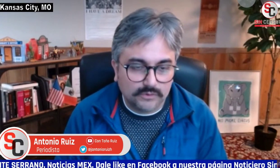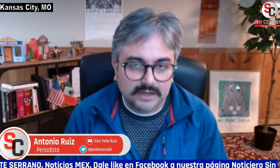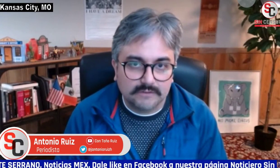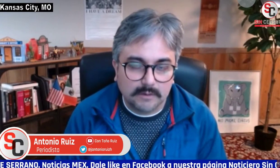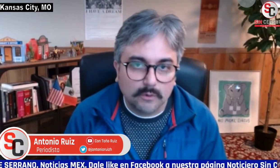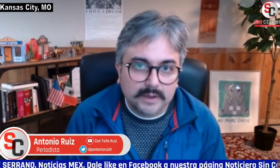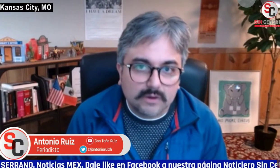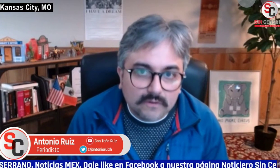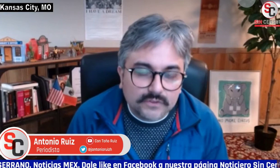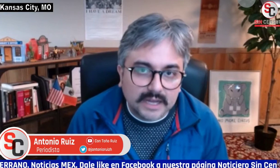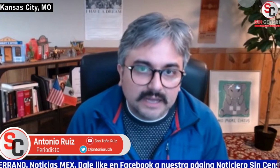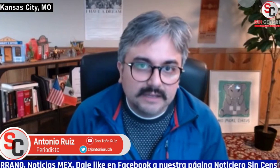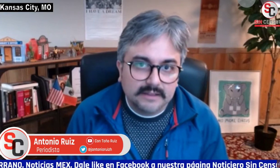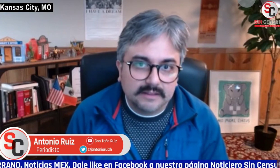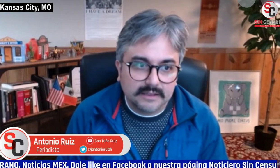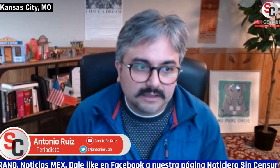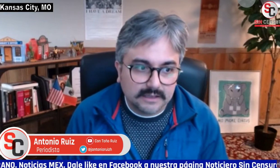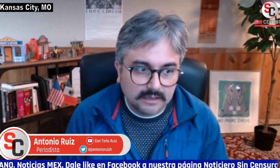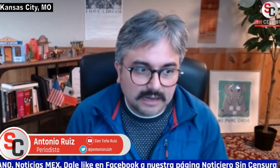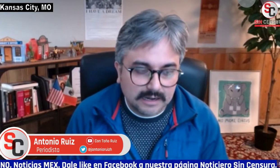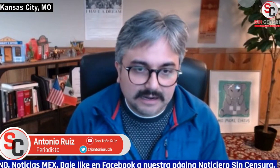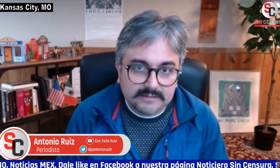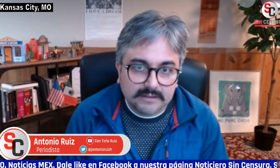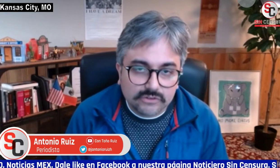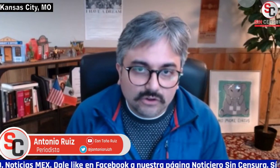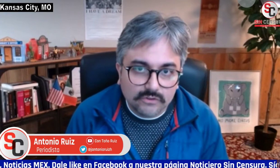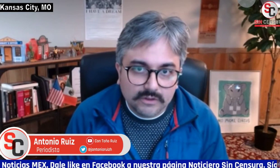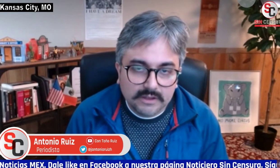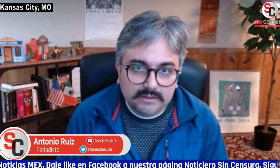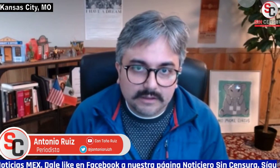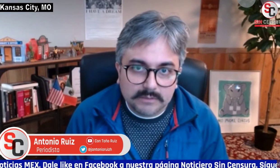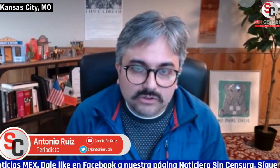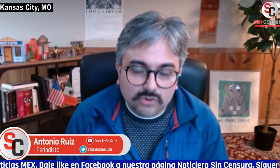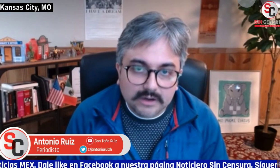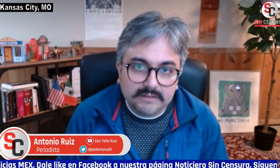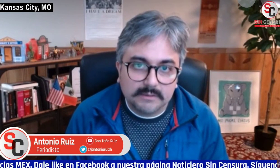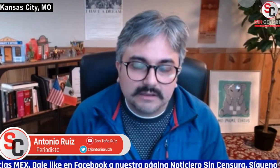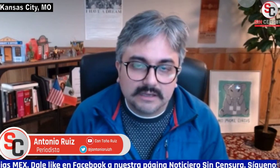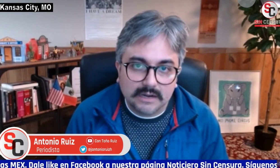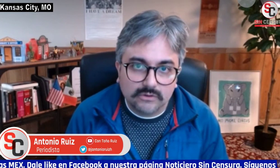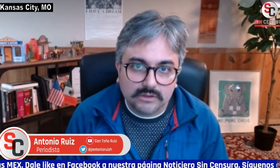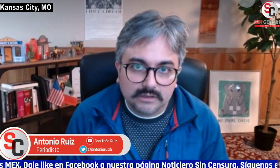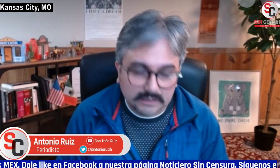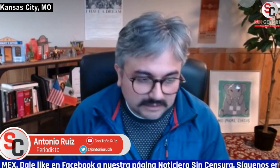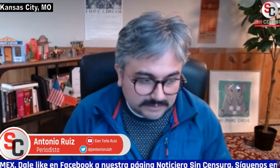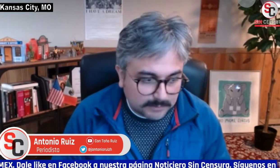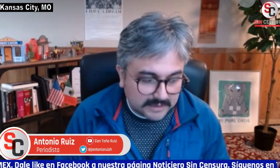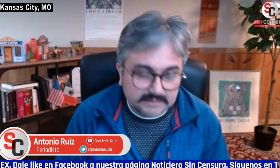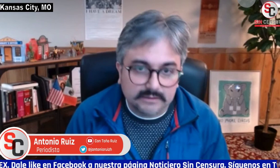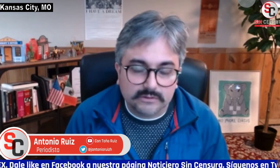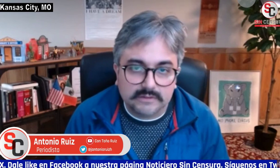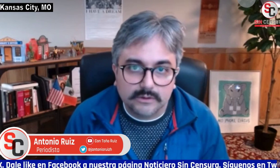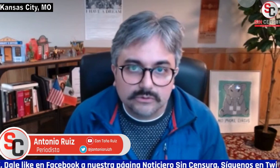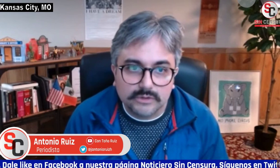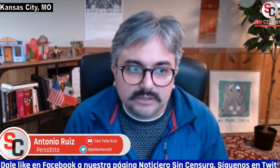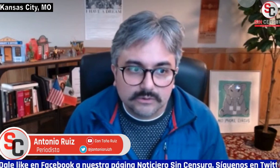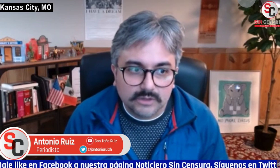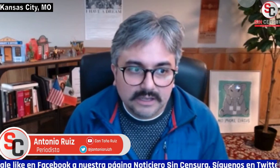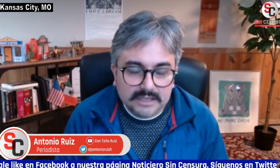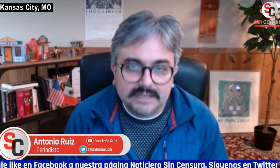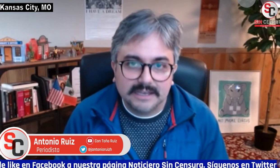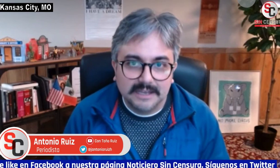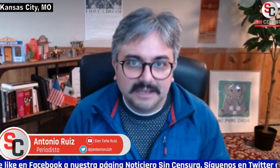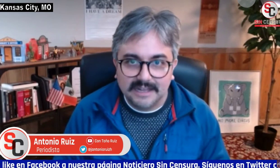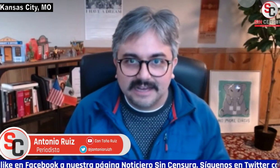partido votan a favor o en contra de la legalización de millones de mexicanos en este país, en los Estados